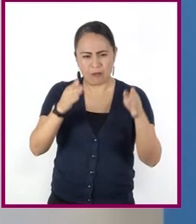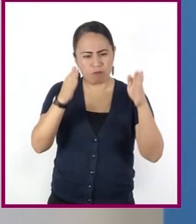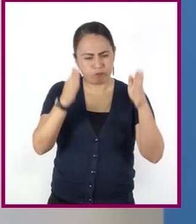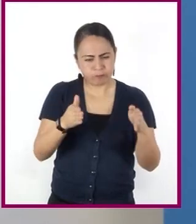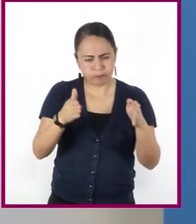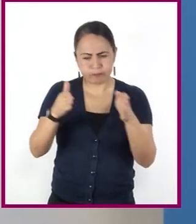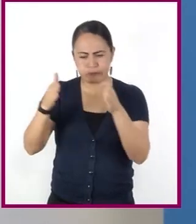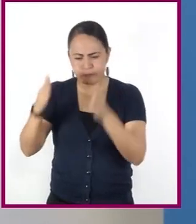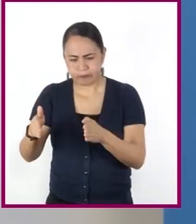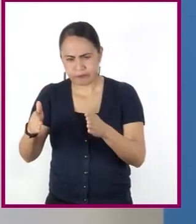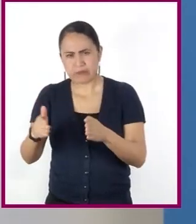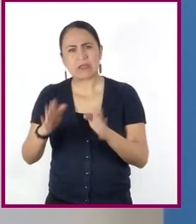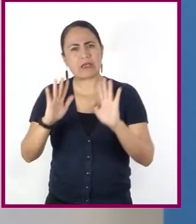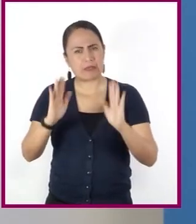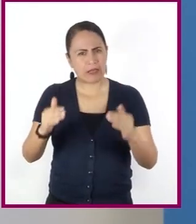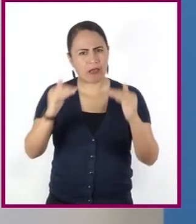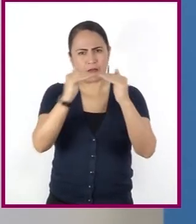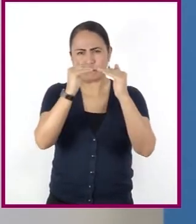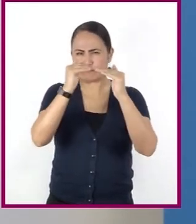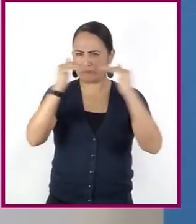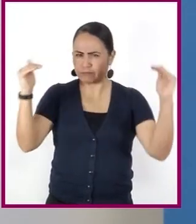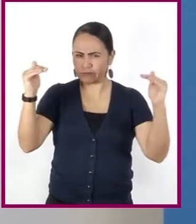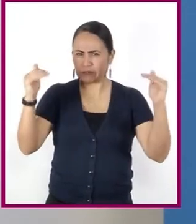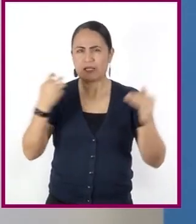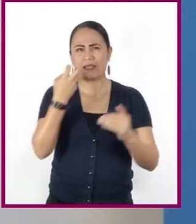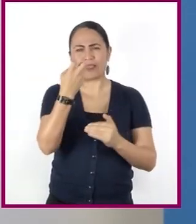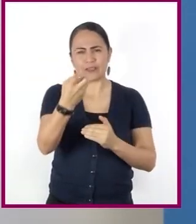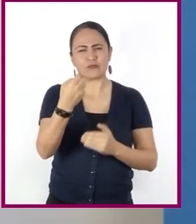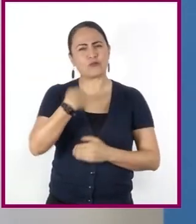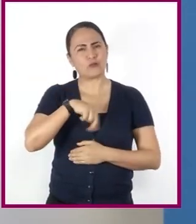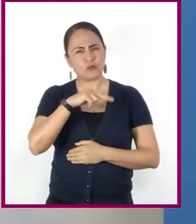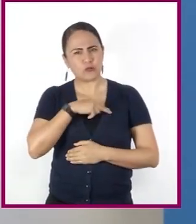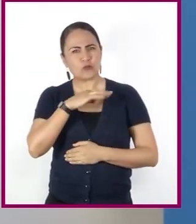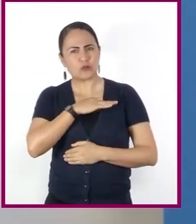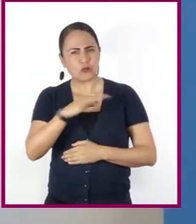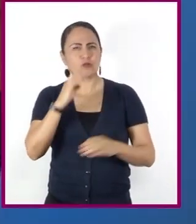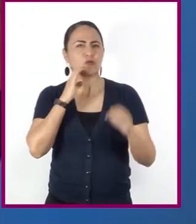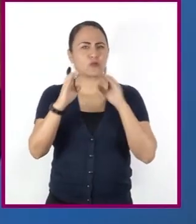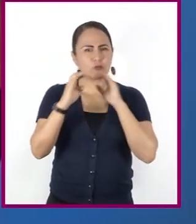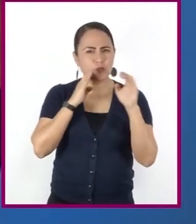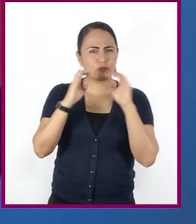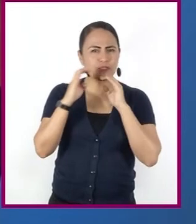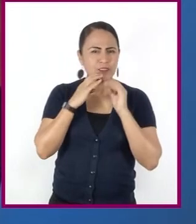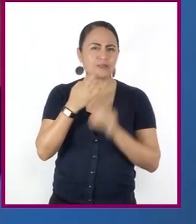medidas universales que nos ayudan a comunicarnos mejor como sociedad.